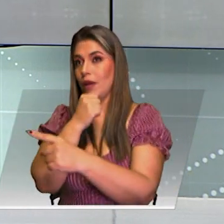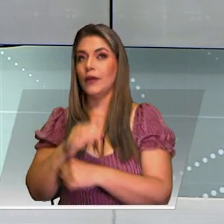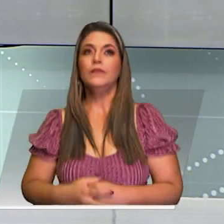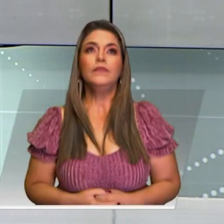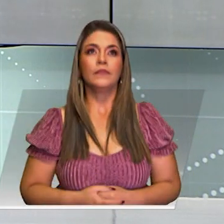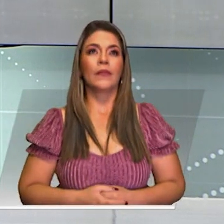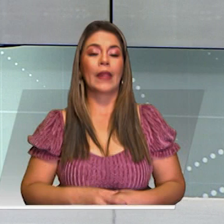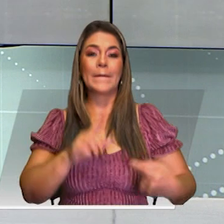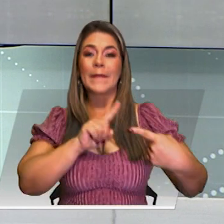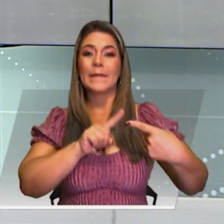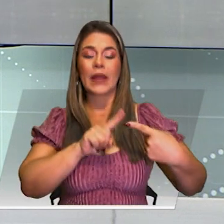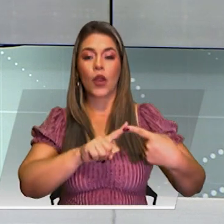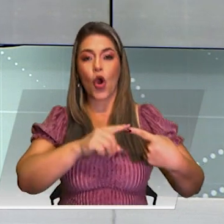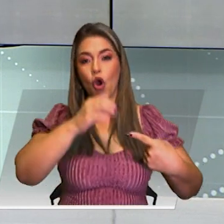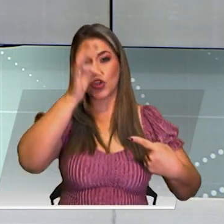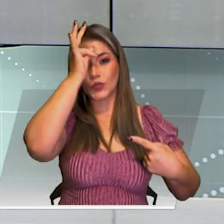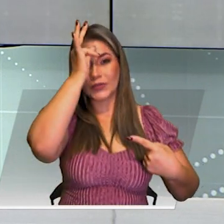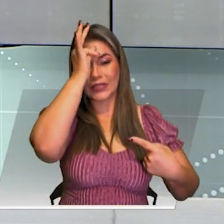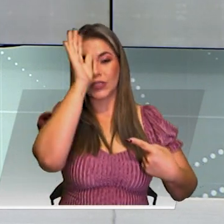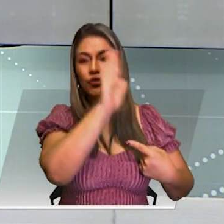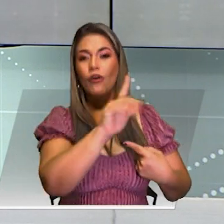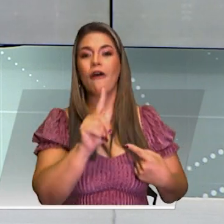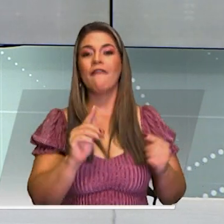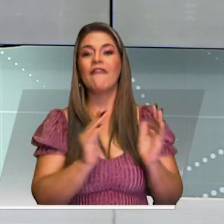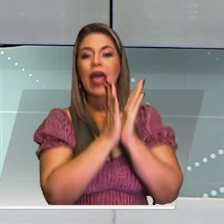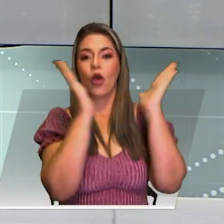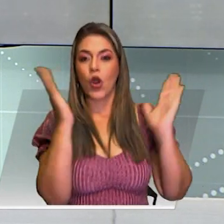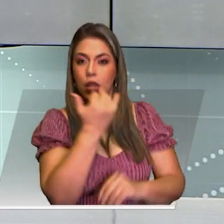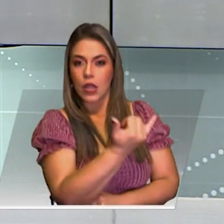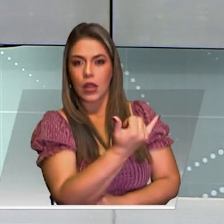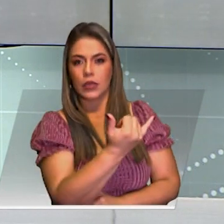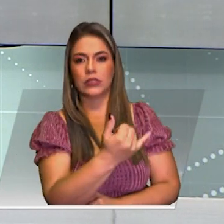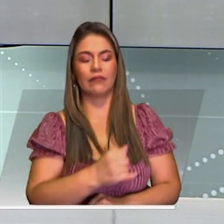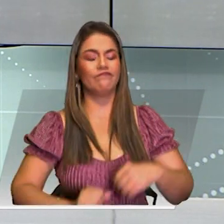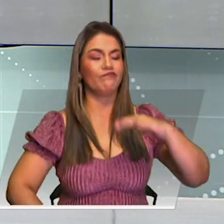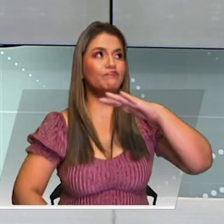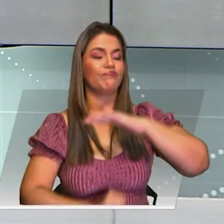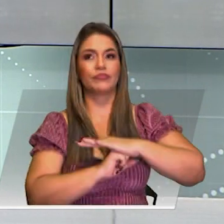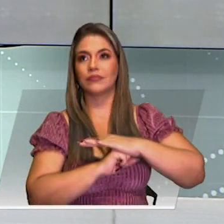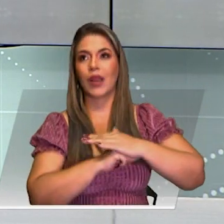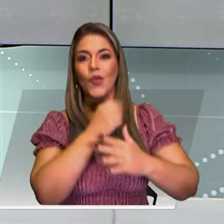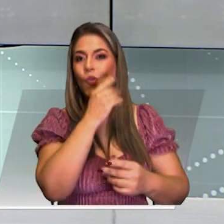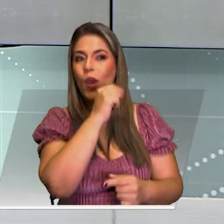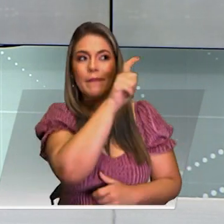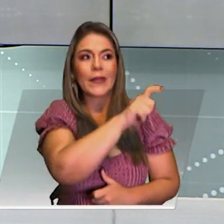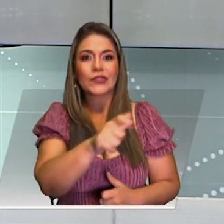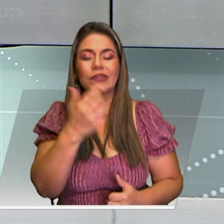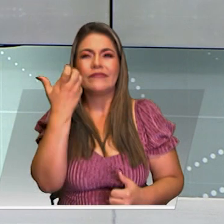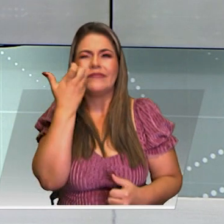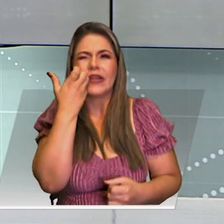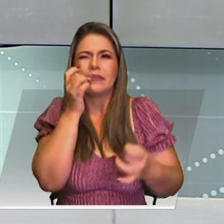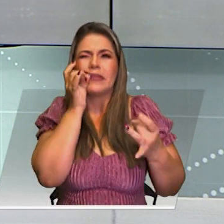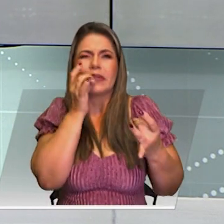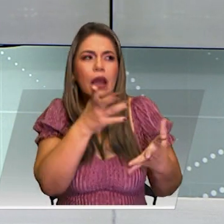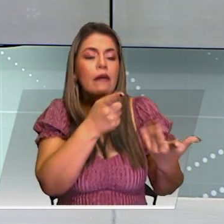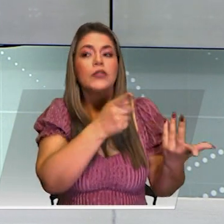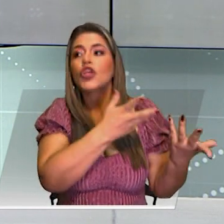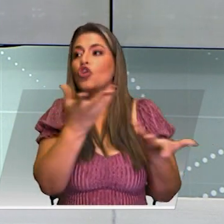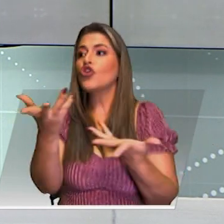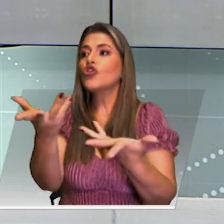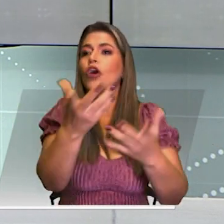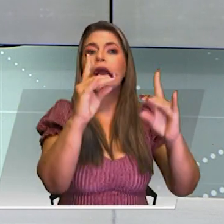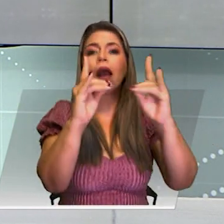escuchó desde el hospital de Fredonia. Su capacidad está al límite. Hay dificultades para trasladar a pacientes críticos a una unidad de